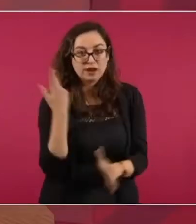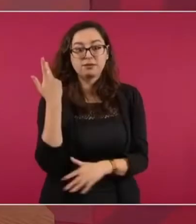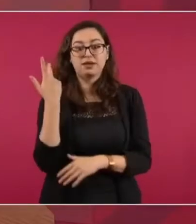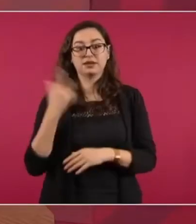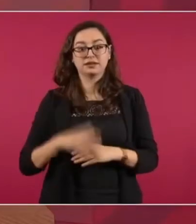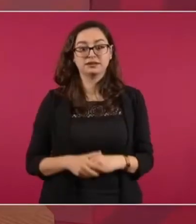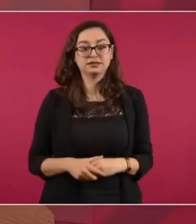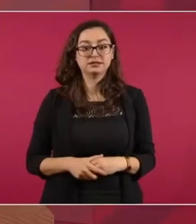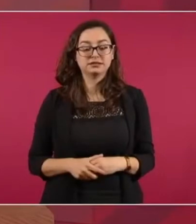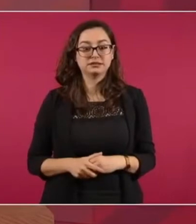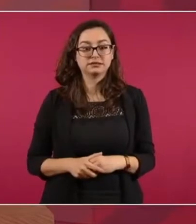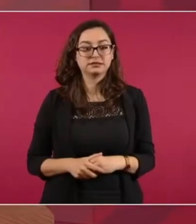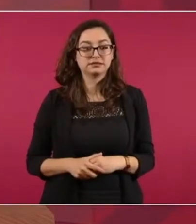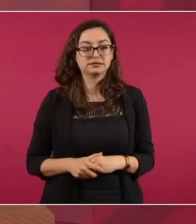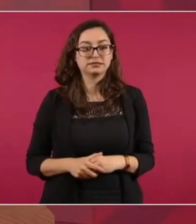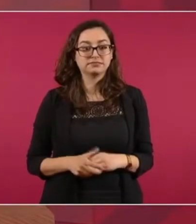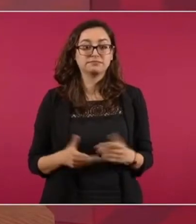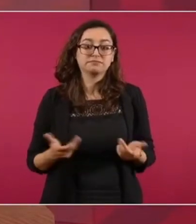pues,